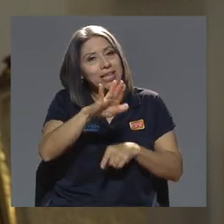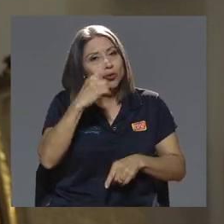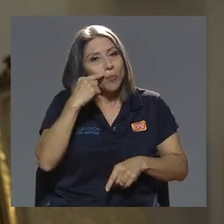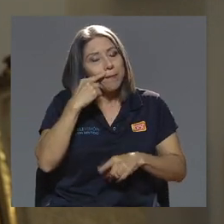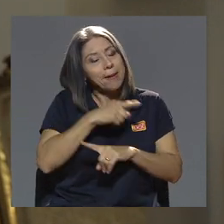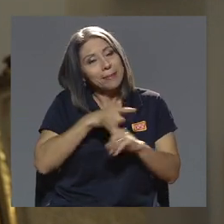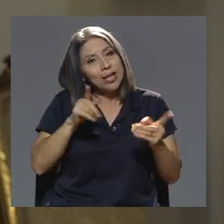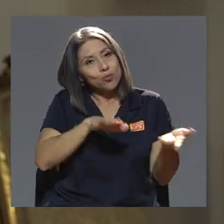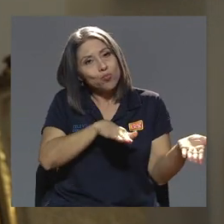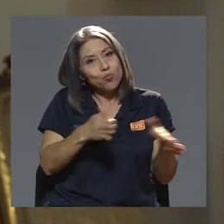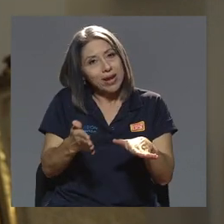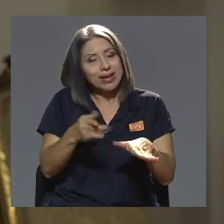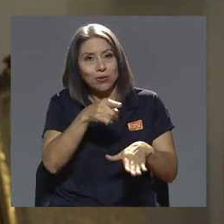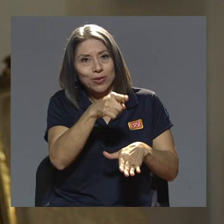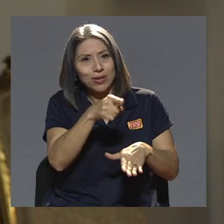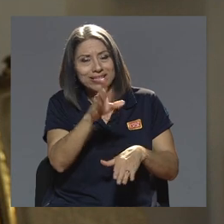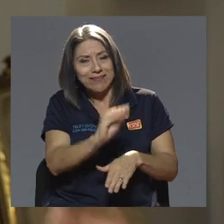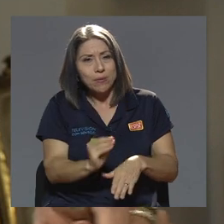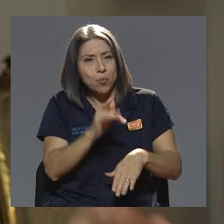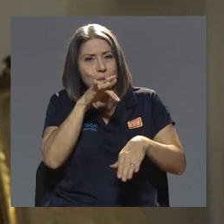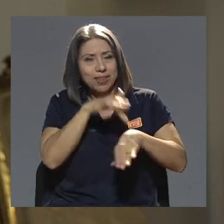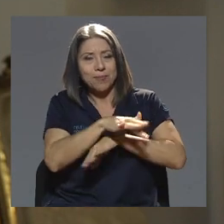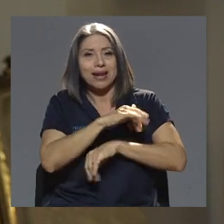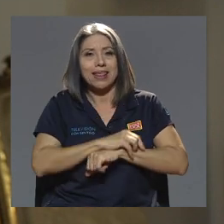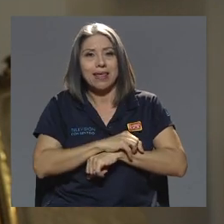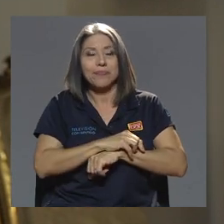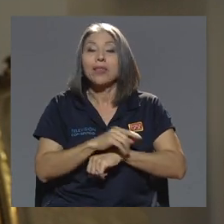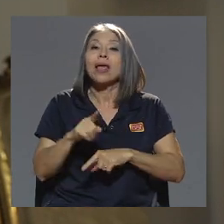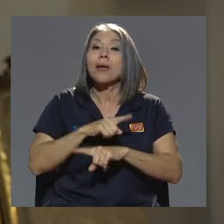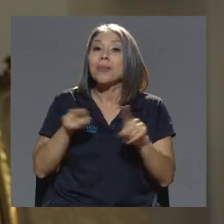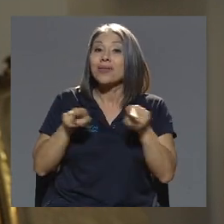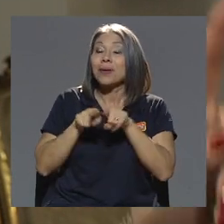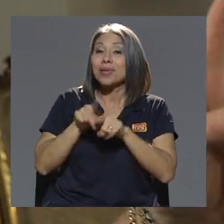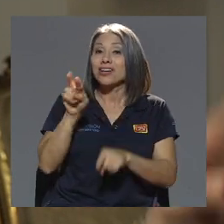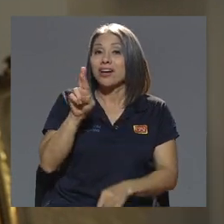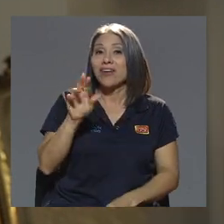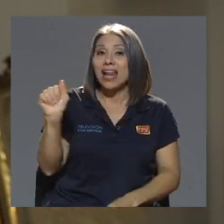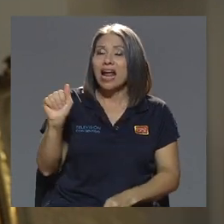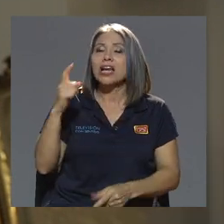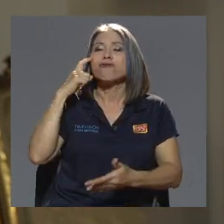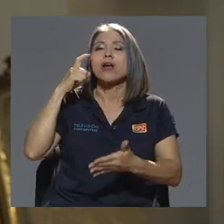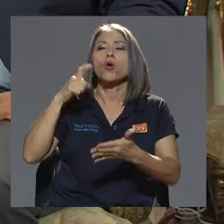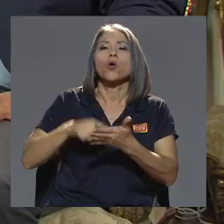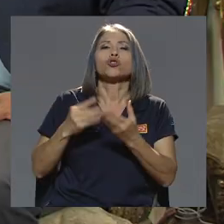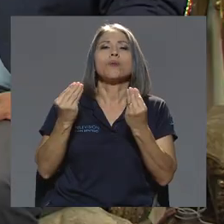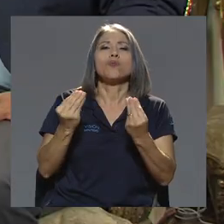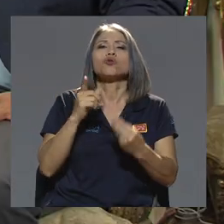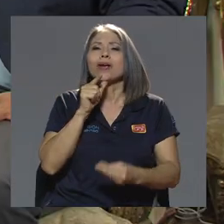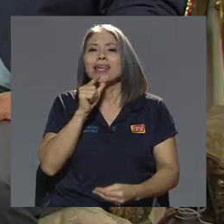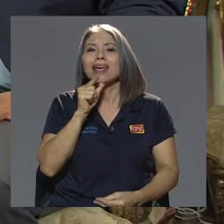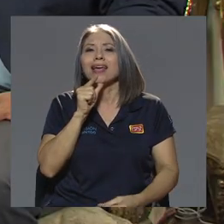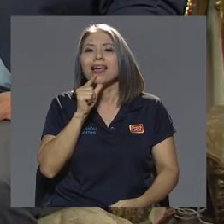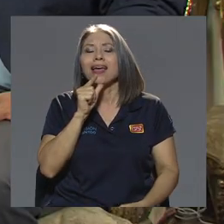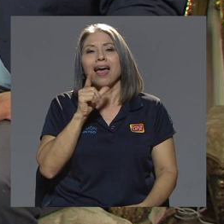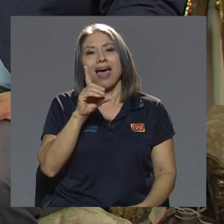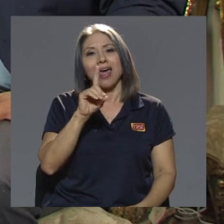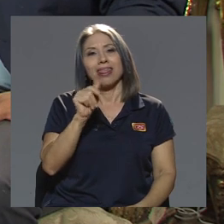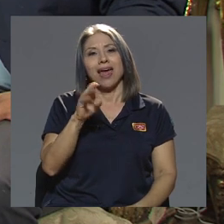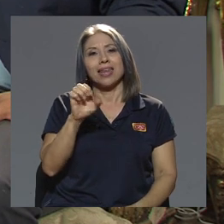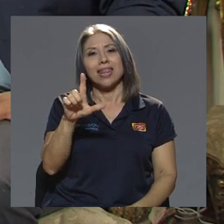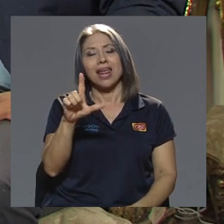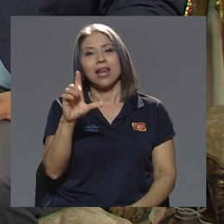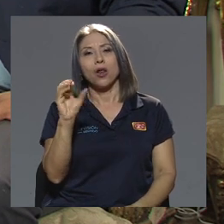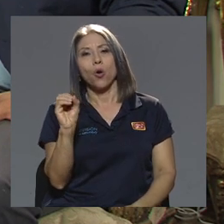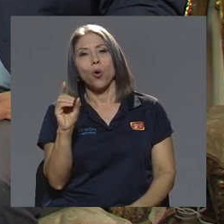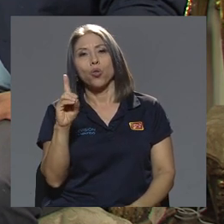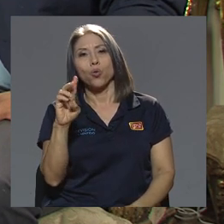Sí. Y alguien a quien Rafael Ángel le reconoce mucho es a don Daniel Oduber. A don Daniel. Porque Rafael Ángel